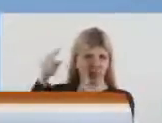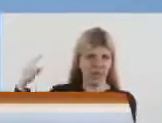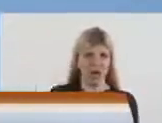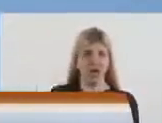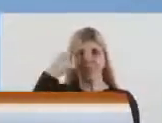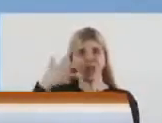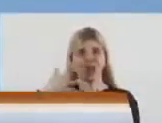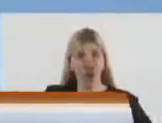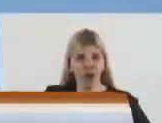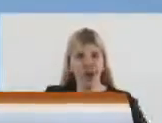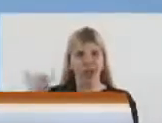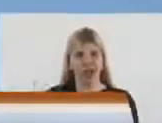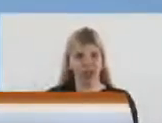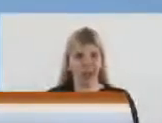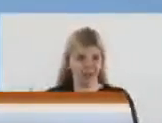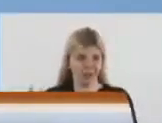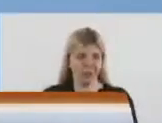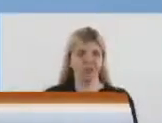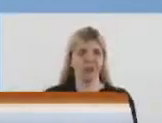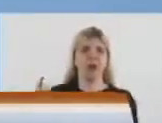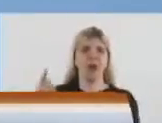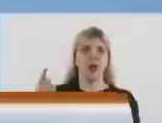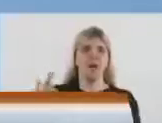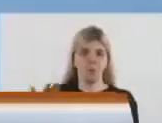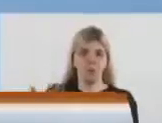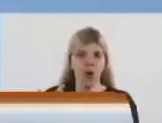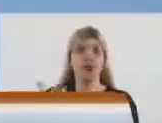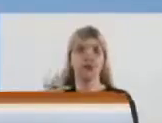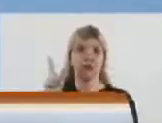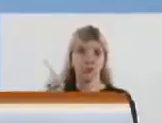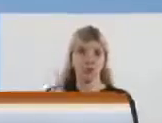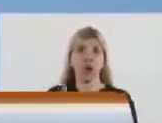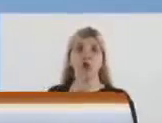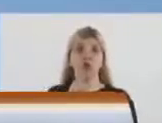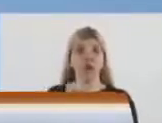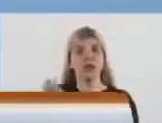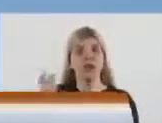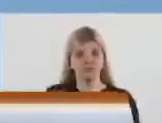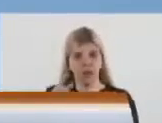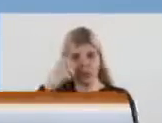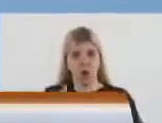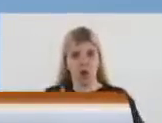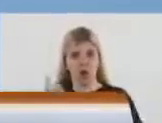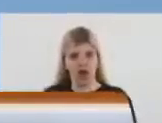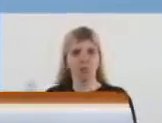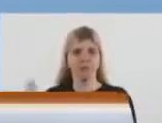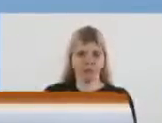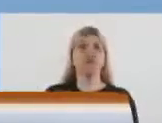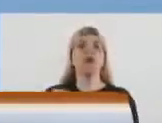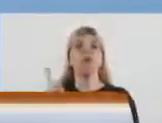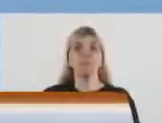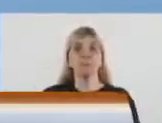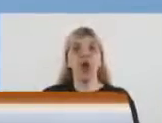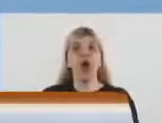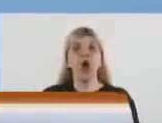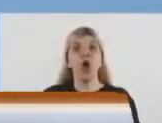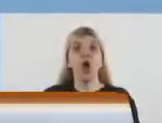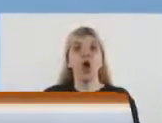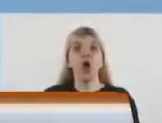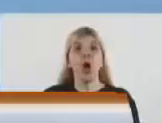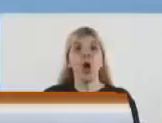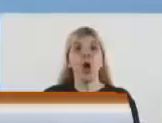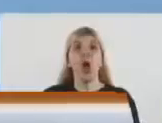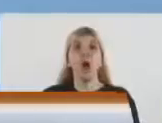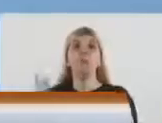transferir tecnología tengo entendido la empresa rusa pero no no se ha concretado todavía se va a producir las